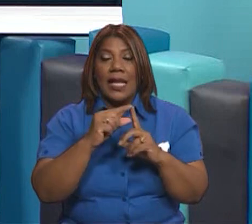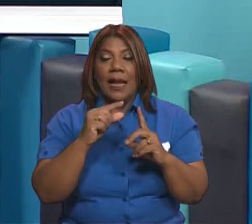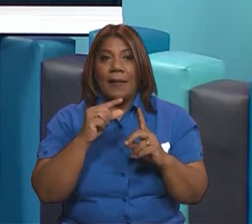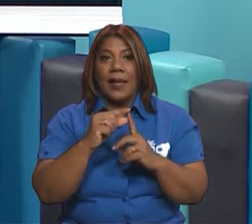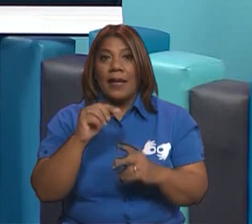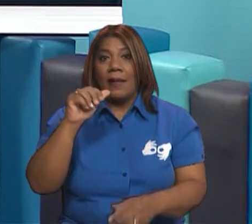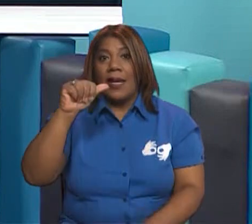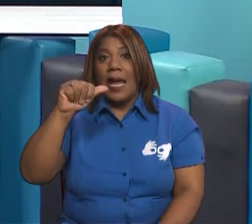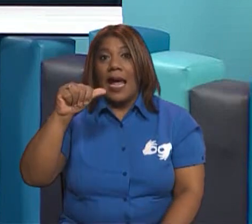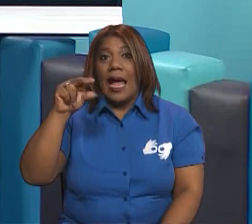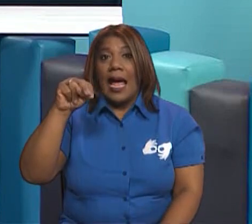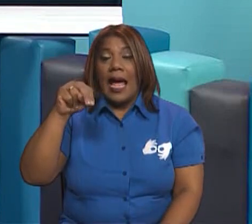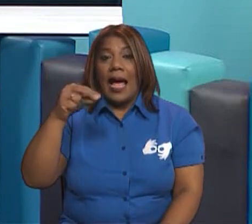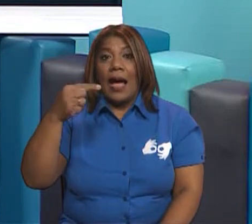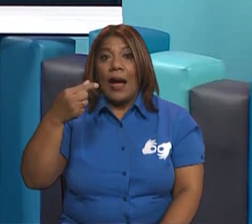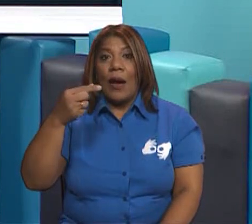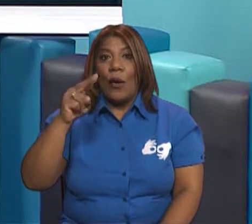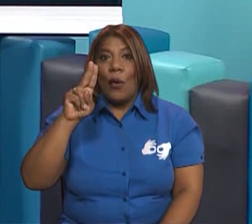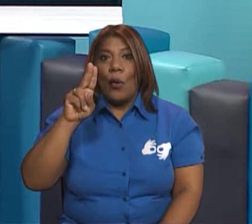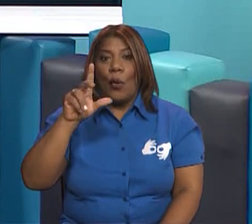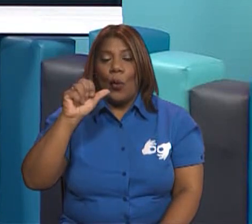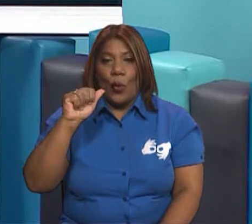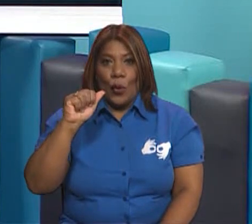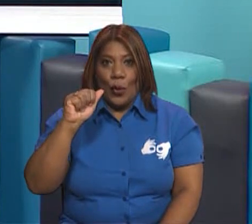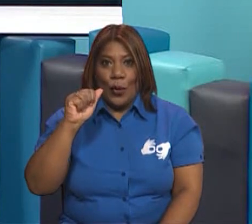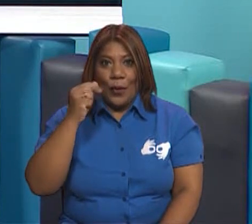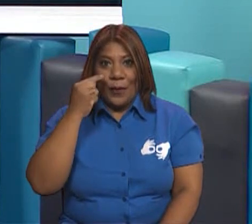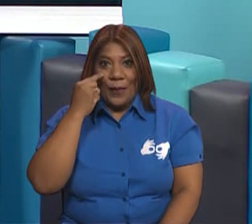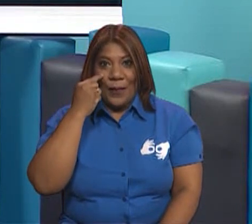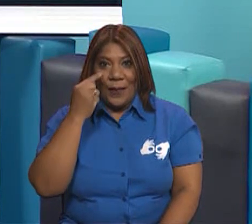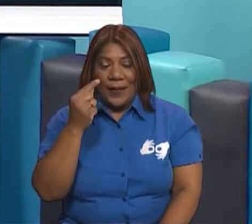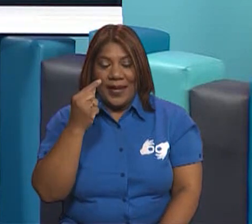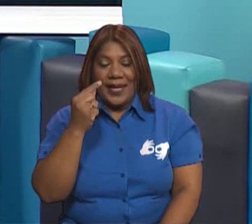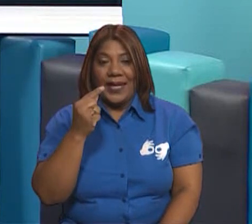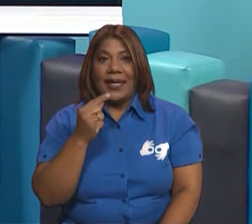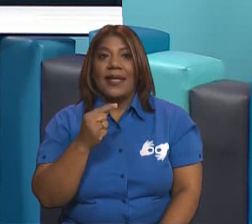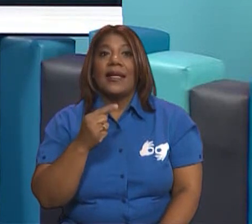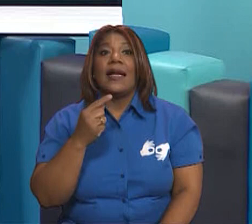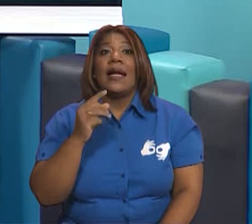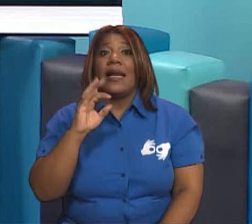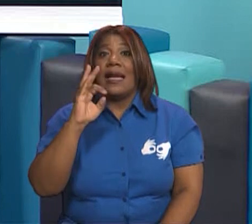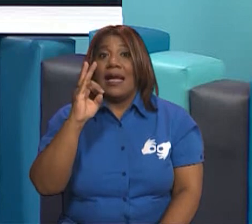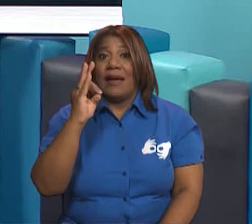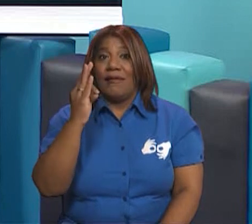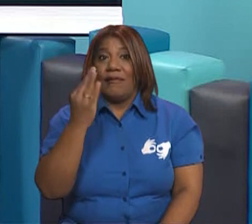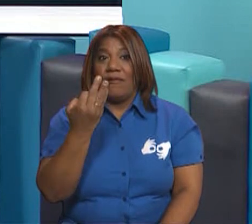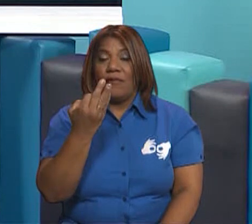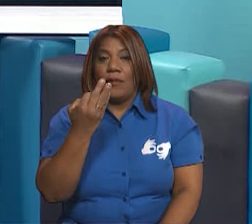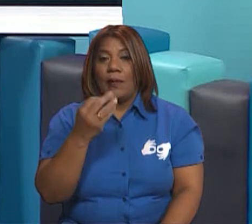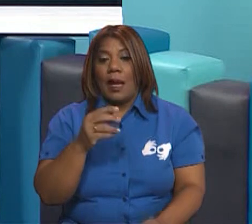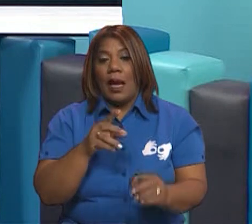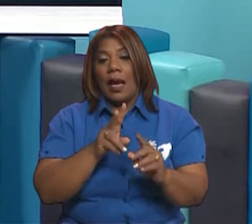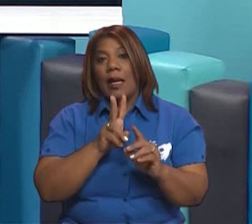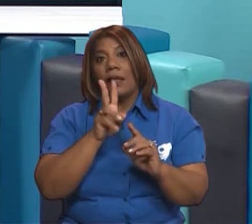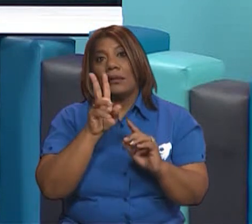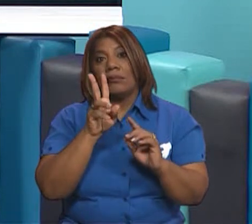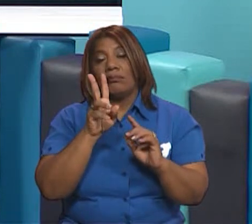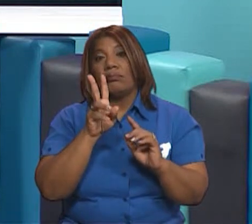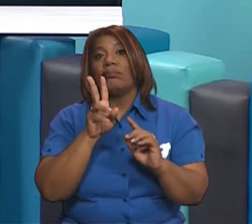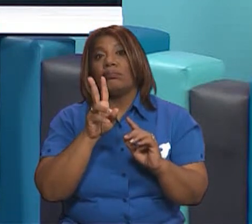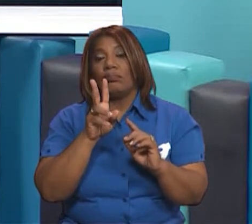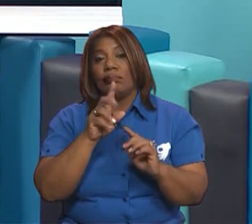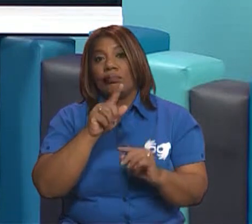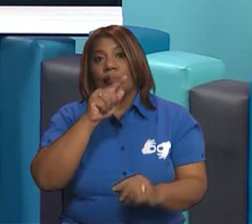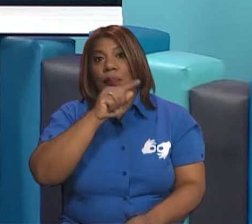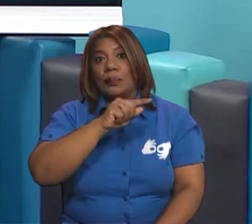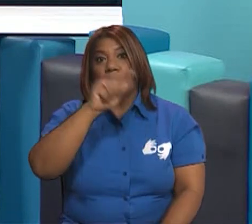en Construyamos Nuestras Ideas. Aquí tenemos un ángulo y es la abertura entre dos